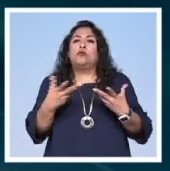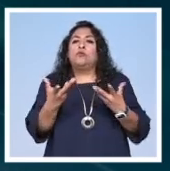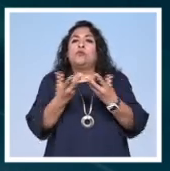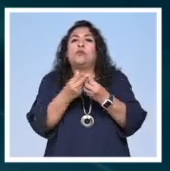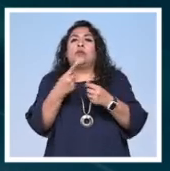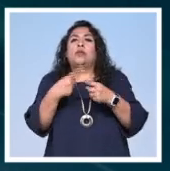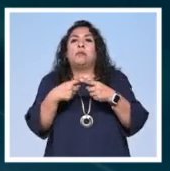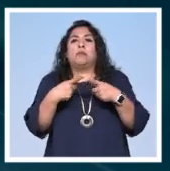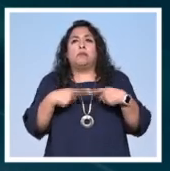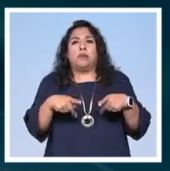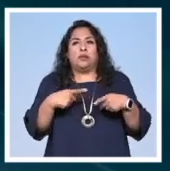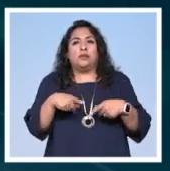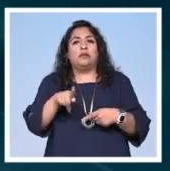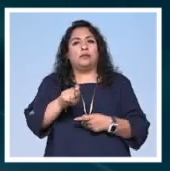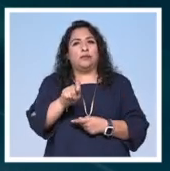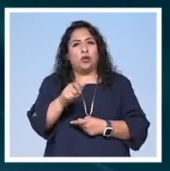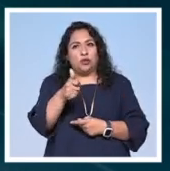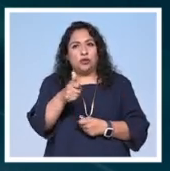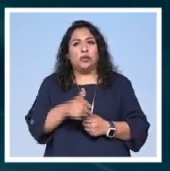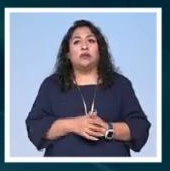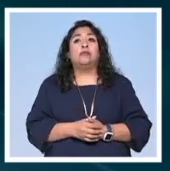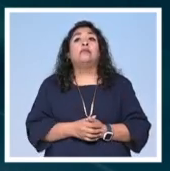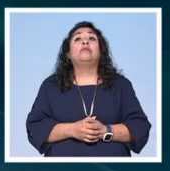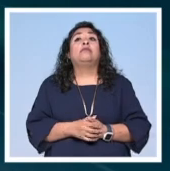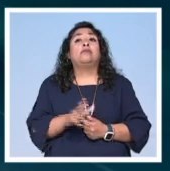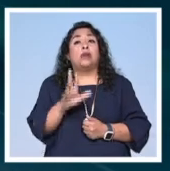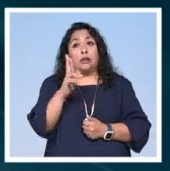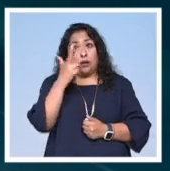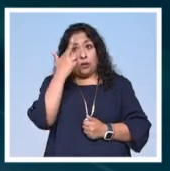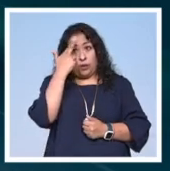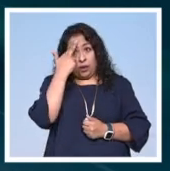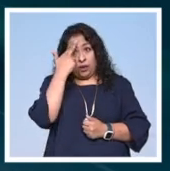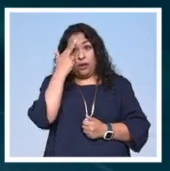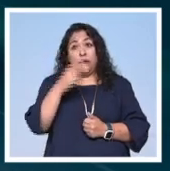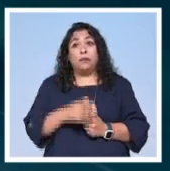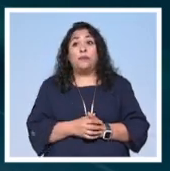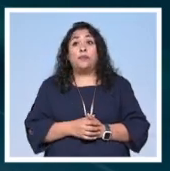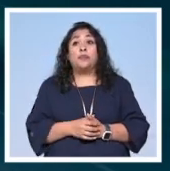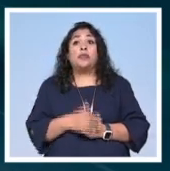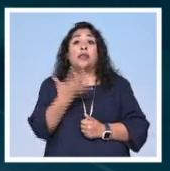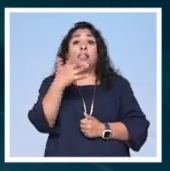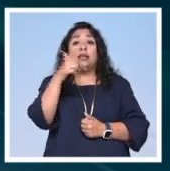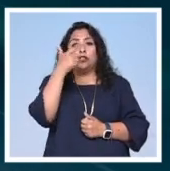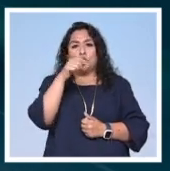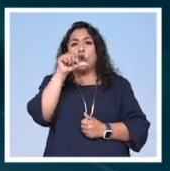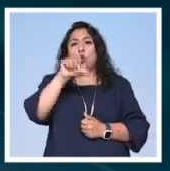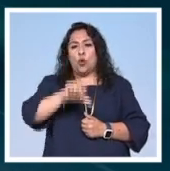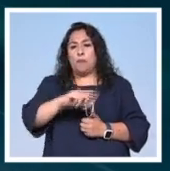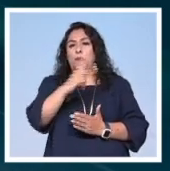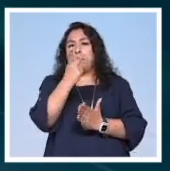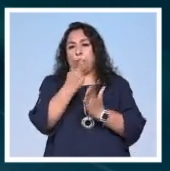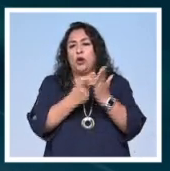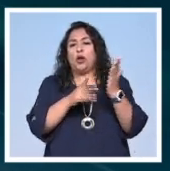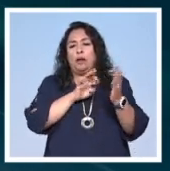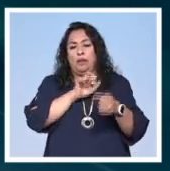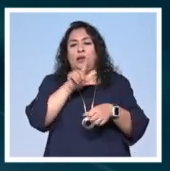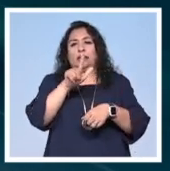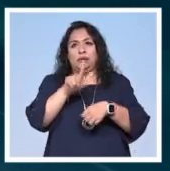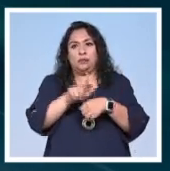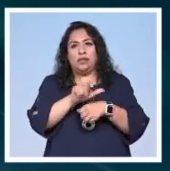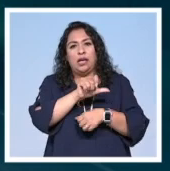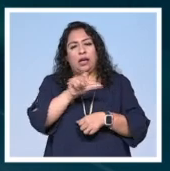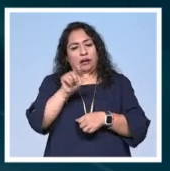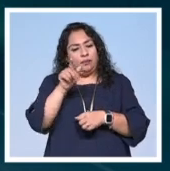público a Canal 11 que además les recordamos a partir de de las 10 de la noche hoy tienen una programación especial